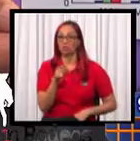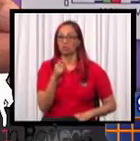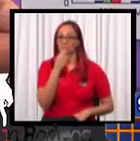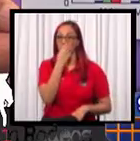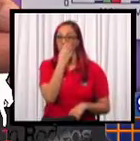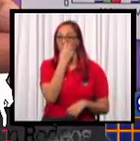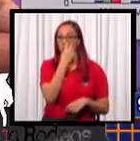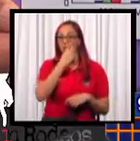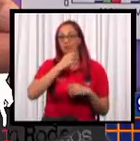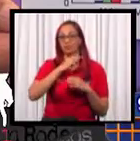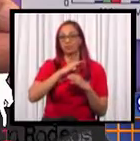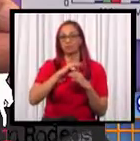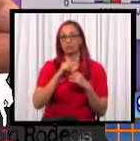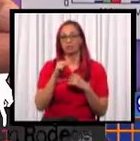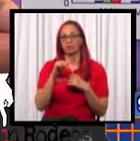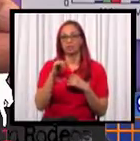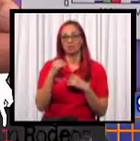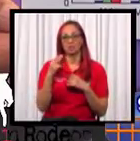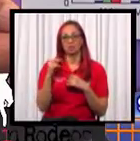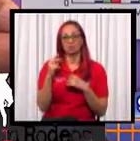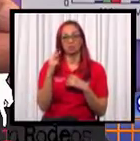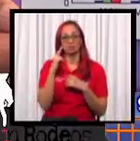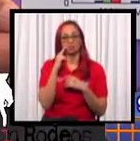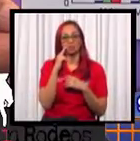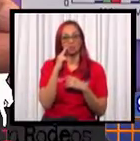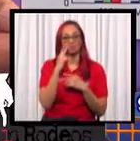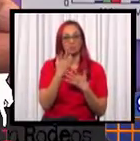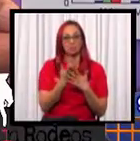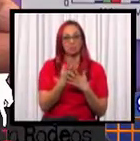fenómeno del niño, que se han visto en California